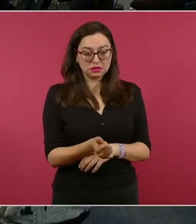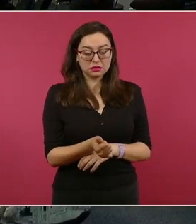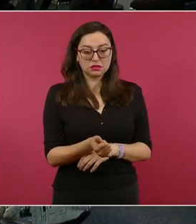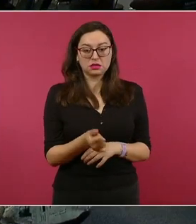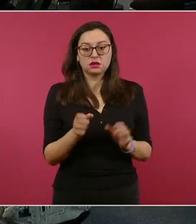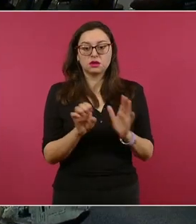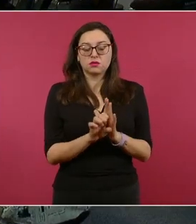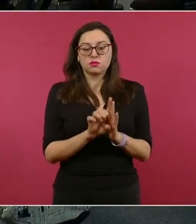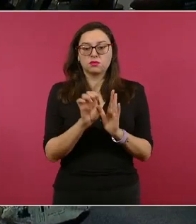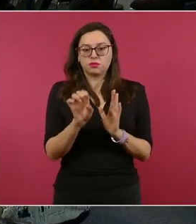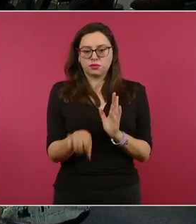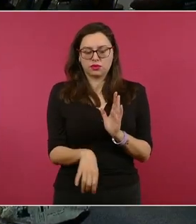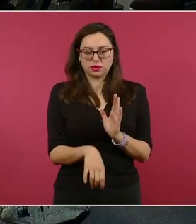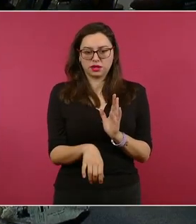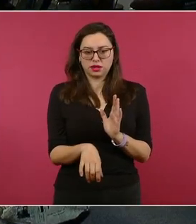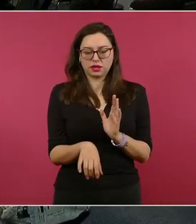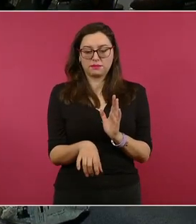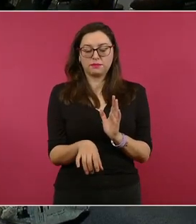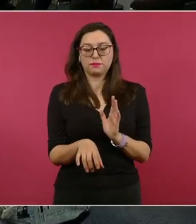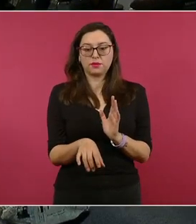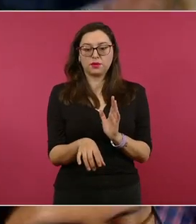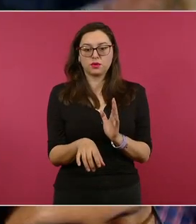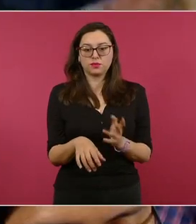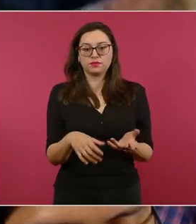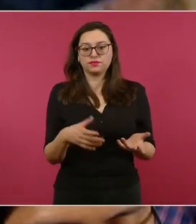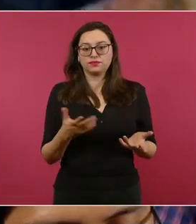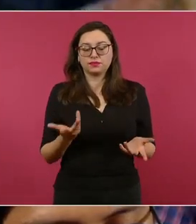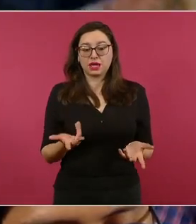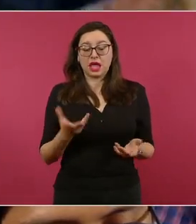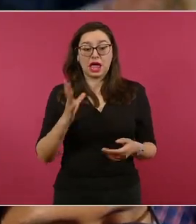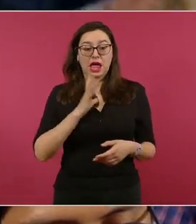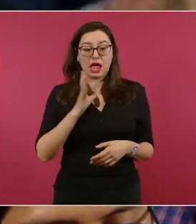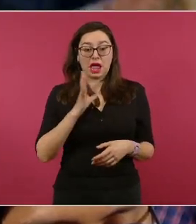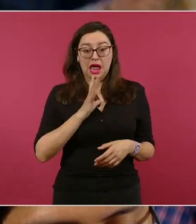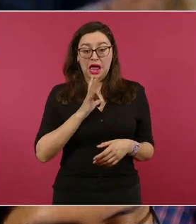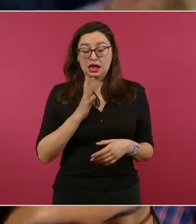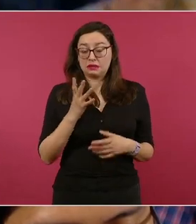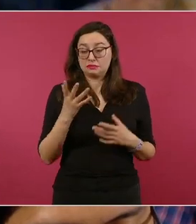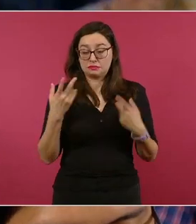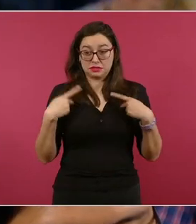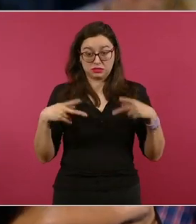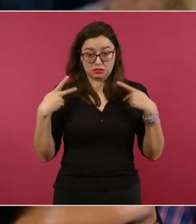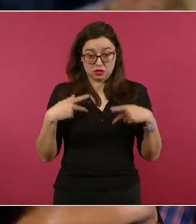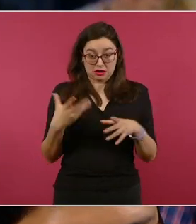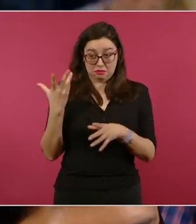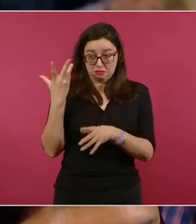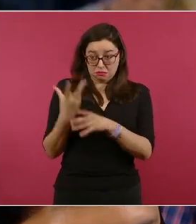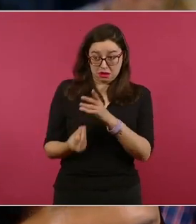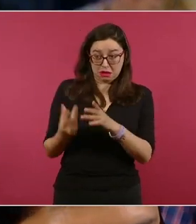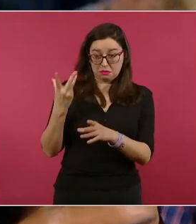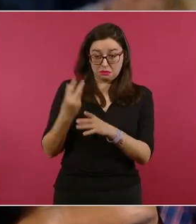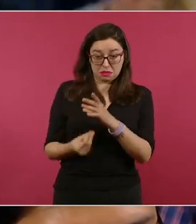en específico, por ejemplo, hay muchos refugiados o muchas personas desplazadas que han ido a